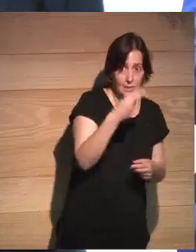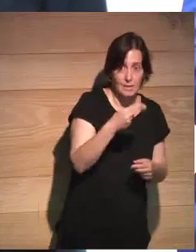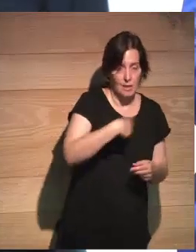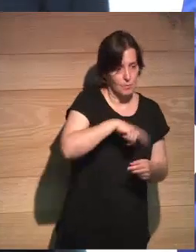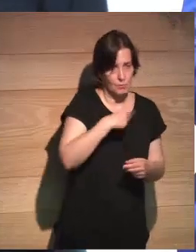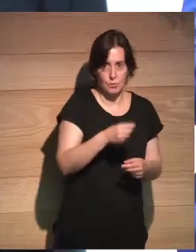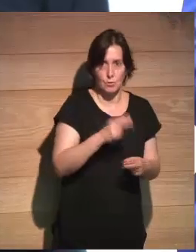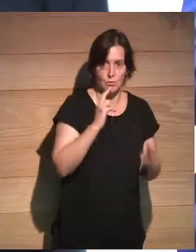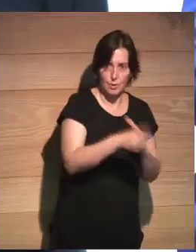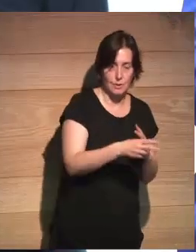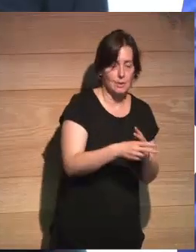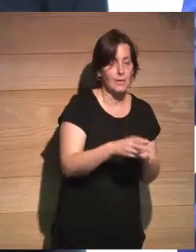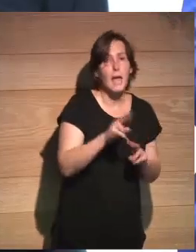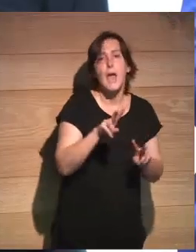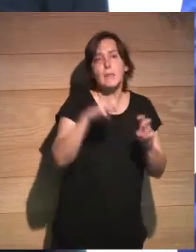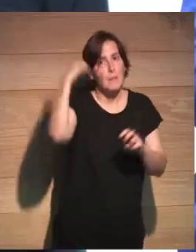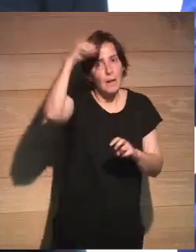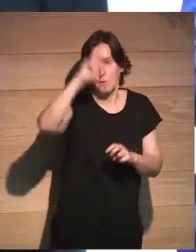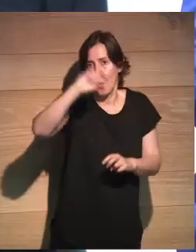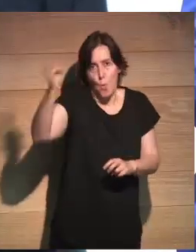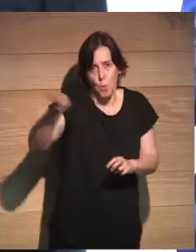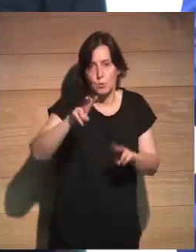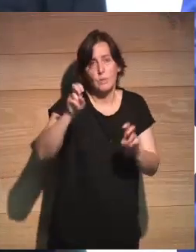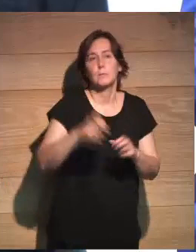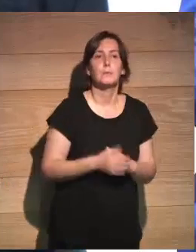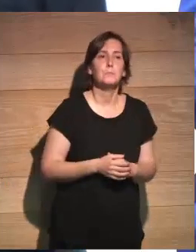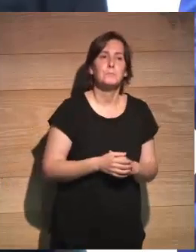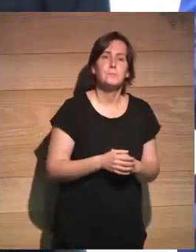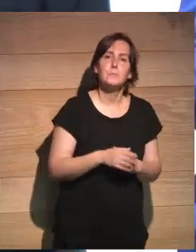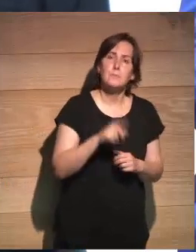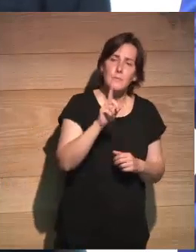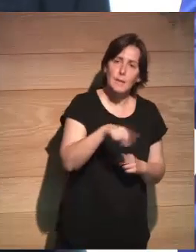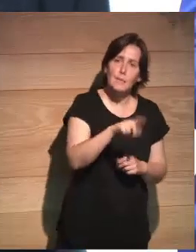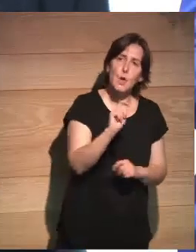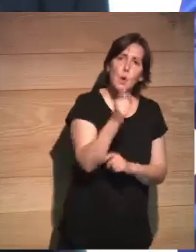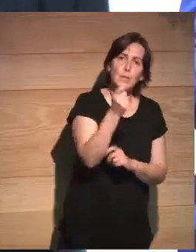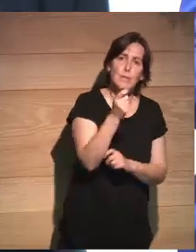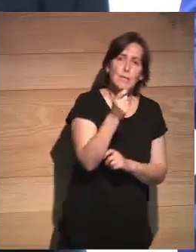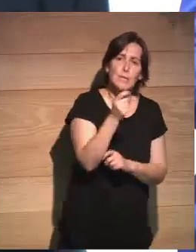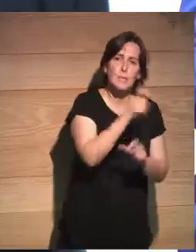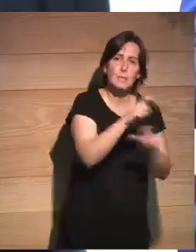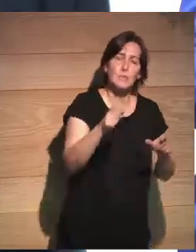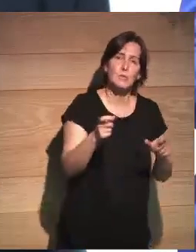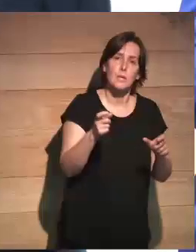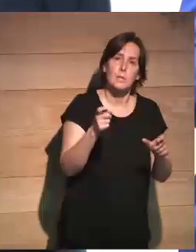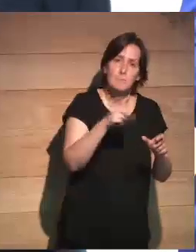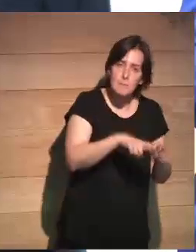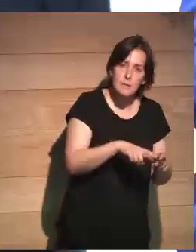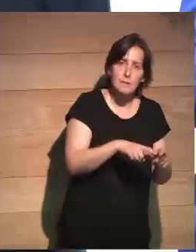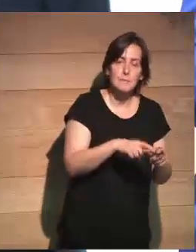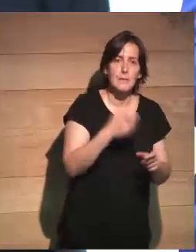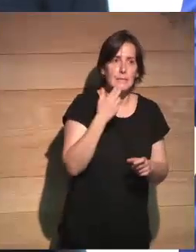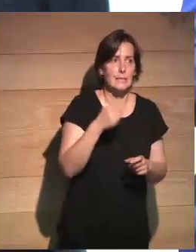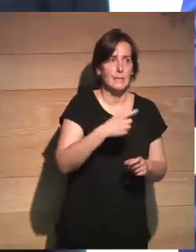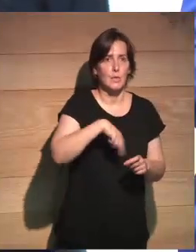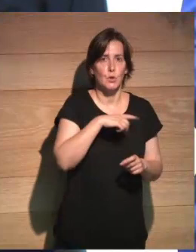y puedo estar hablando de otros muchos temas, ¿no? Y también hacer que la gente suba un poco. Claro, porque se los enfocas de una manera